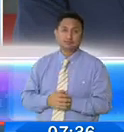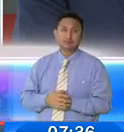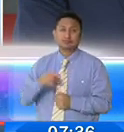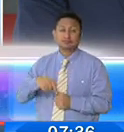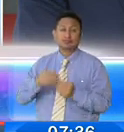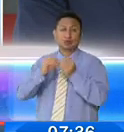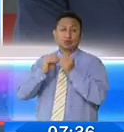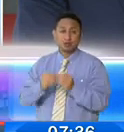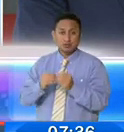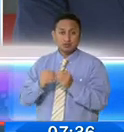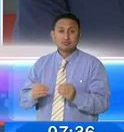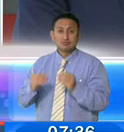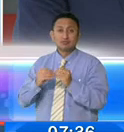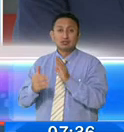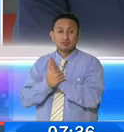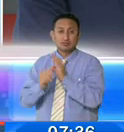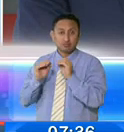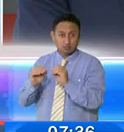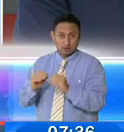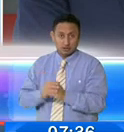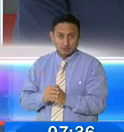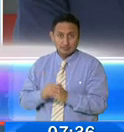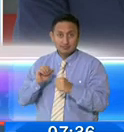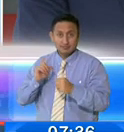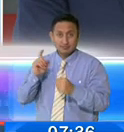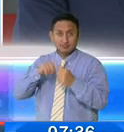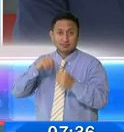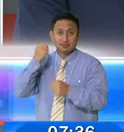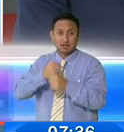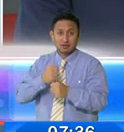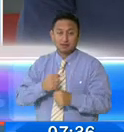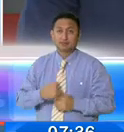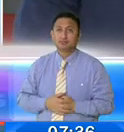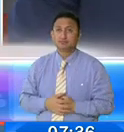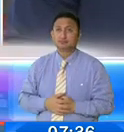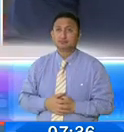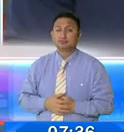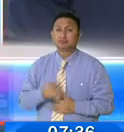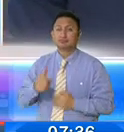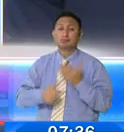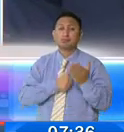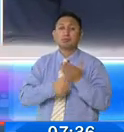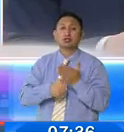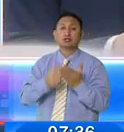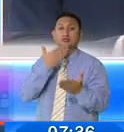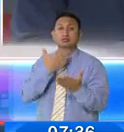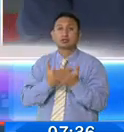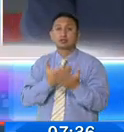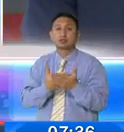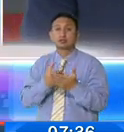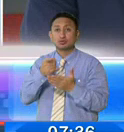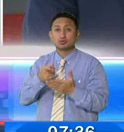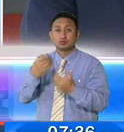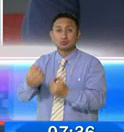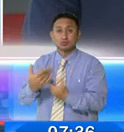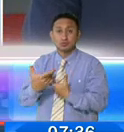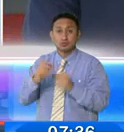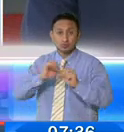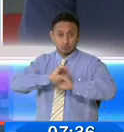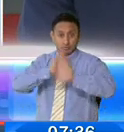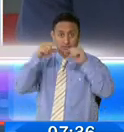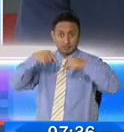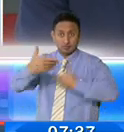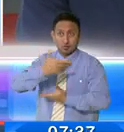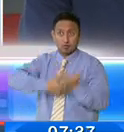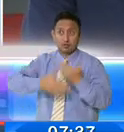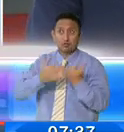de capacidades y al mismo tiempo vinculación laboral. Ministro, agradecerle muchísimo por tan amplia información que hemos compartido hoy día